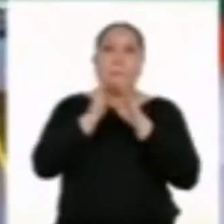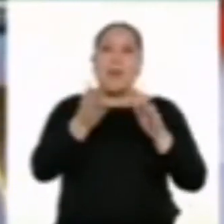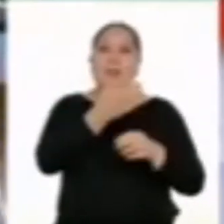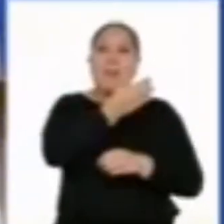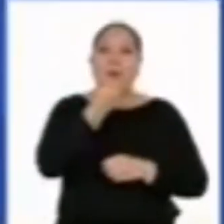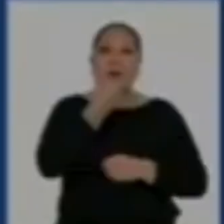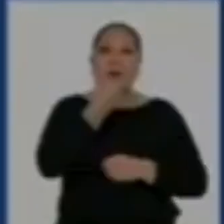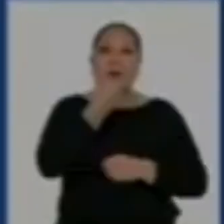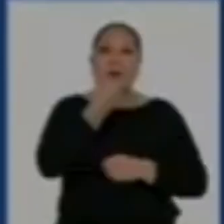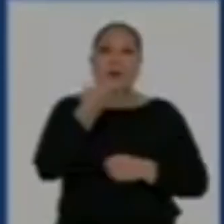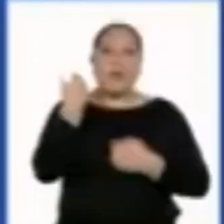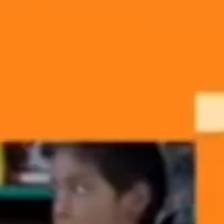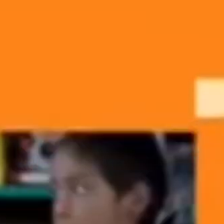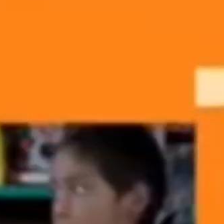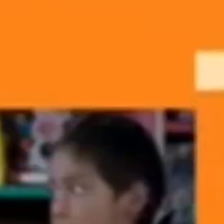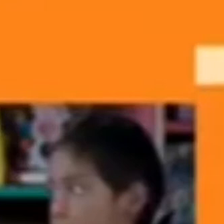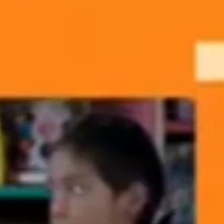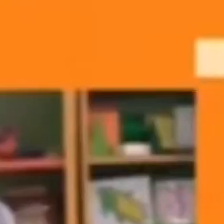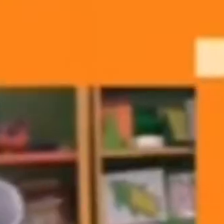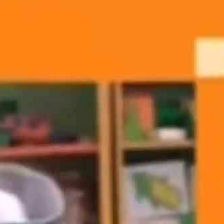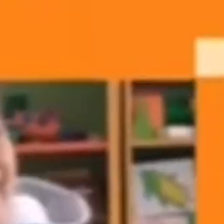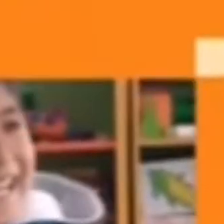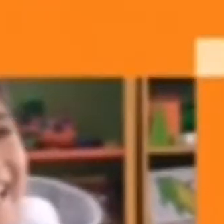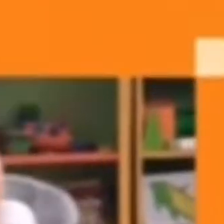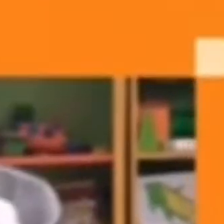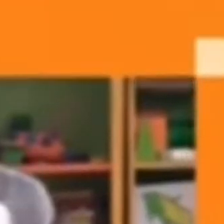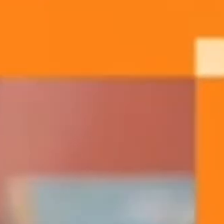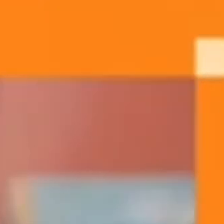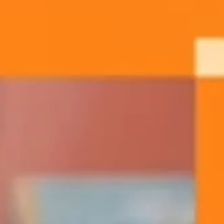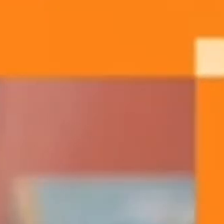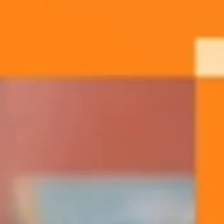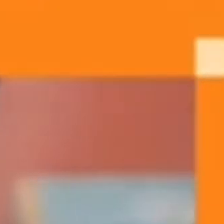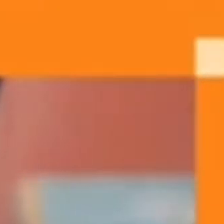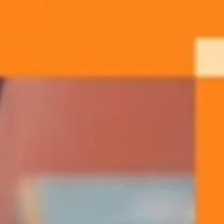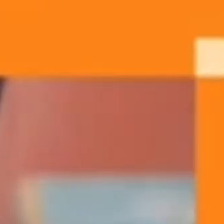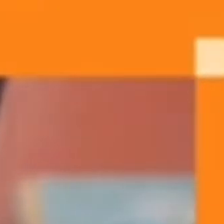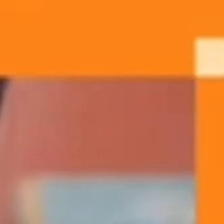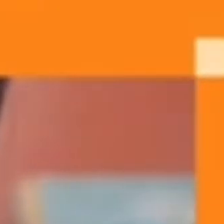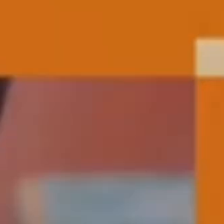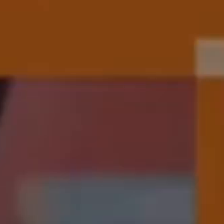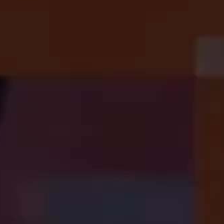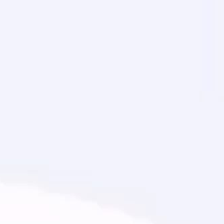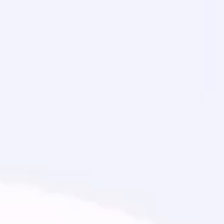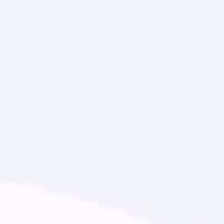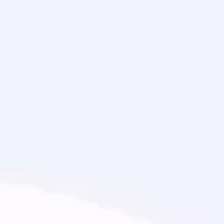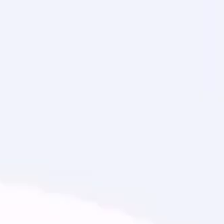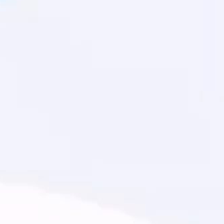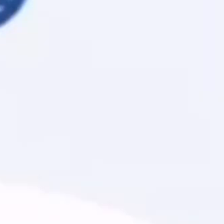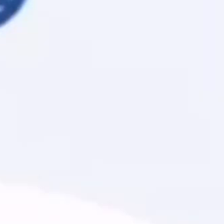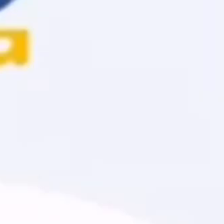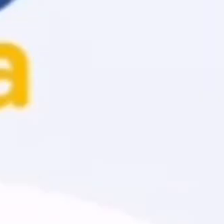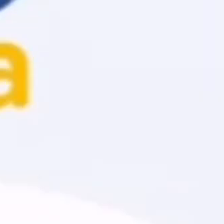¡Ya volvemos! Viendo, aprendo en casa, secundaria.